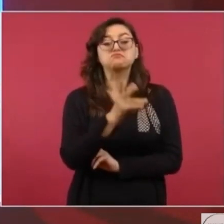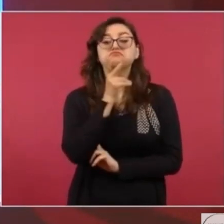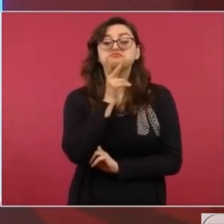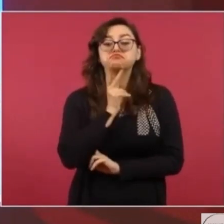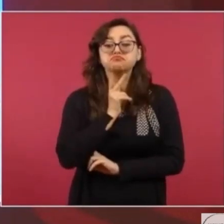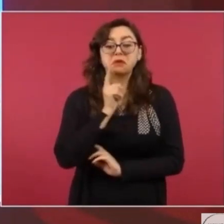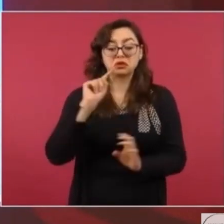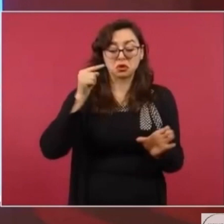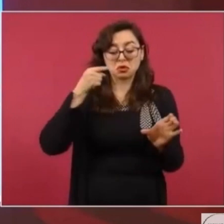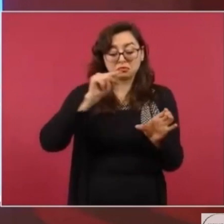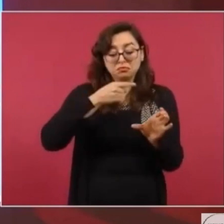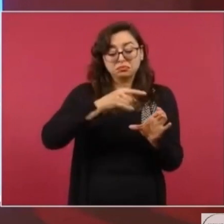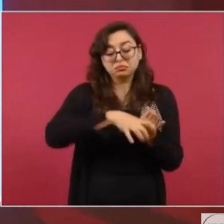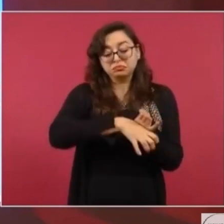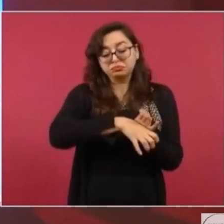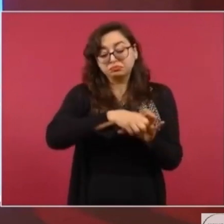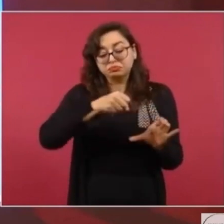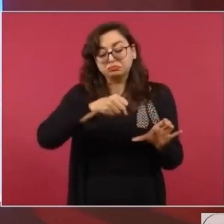cuesta